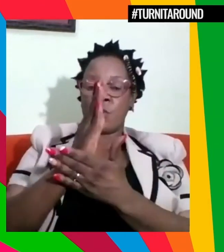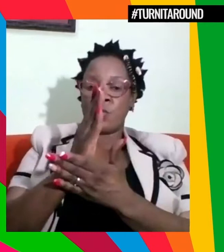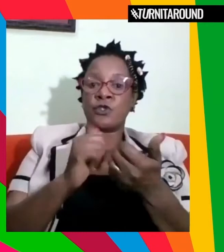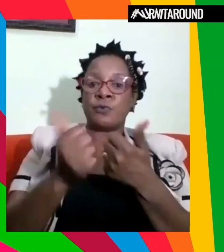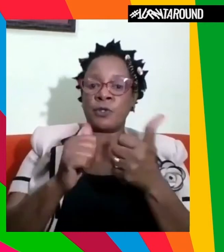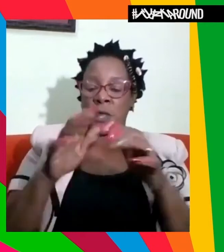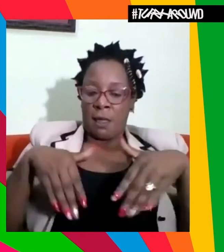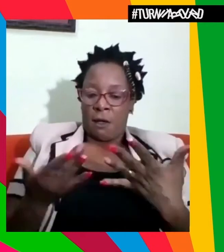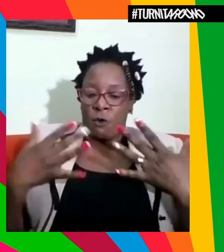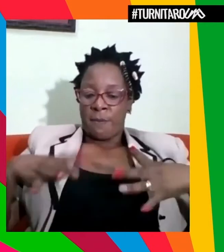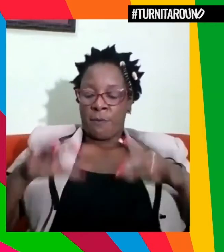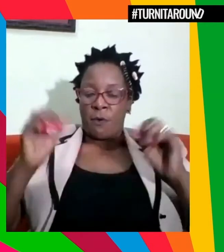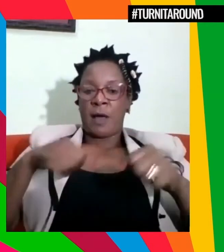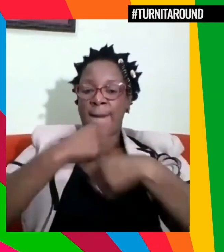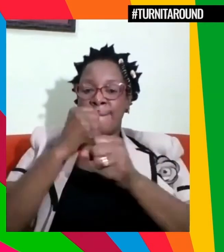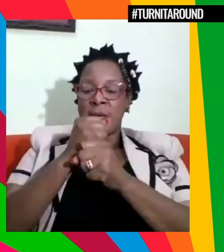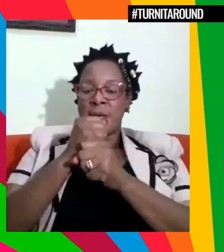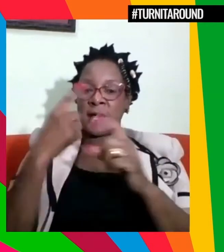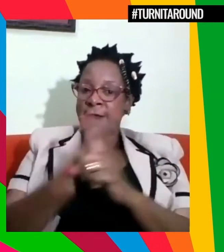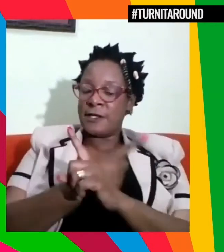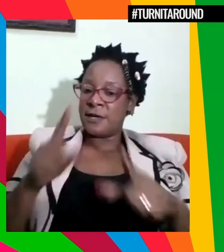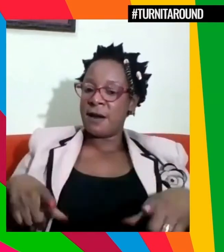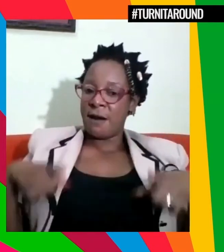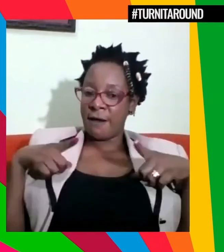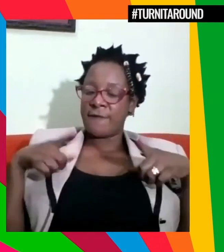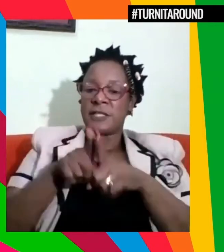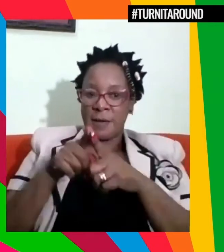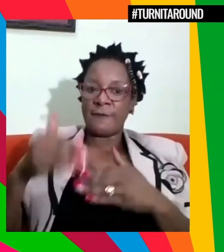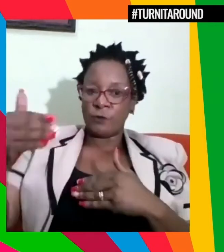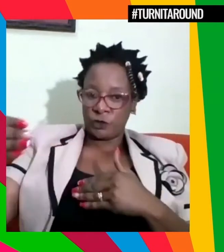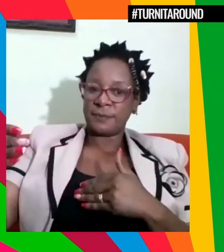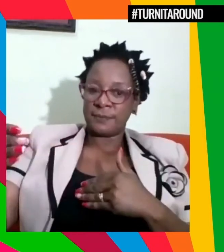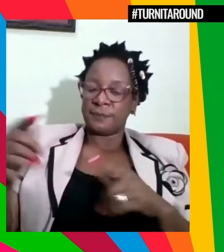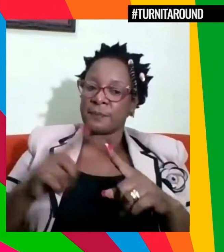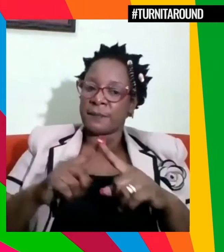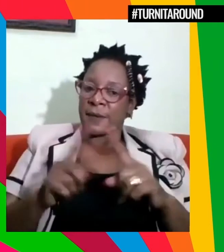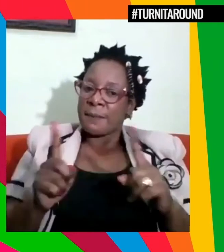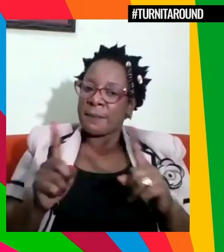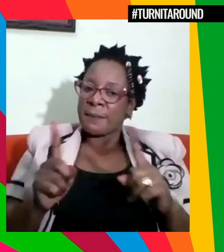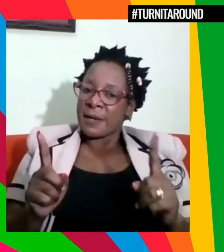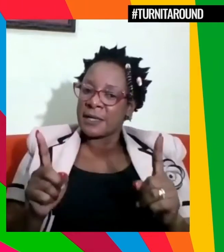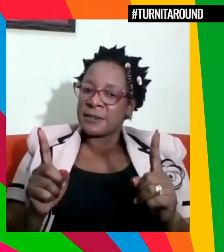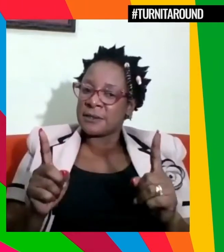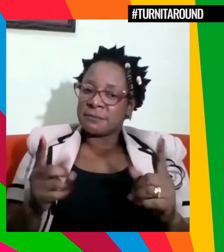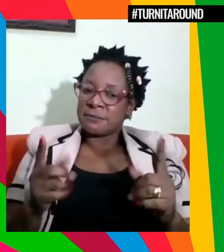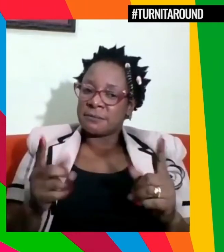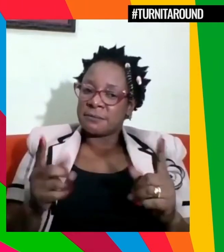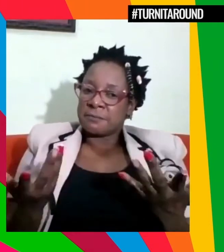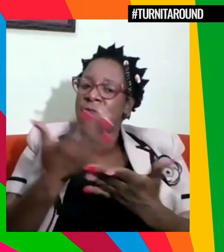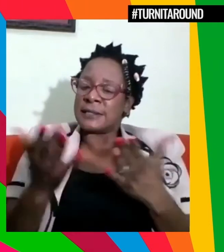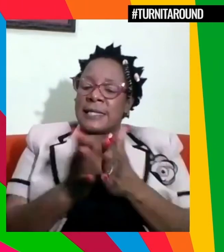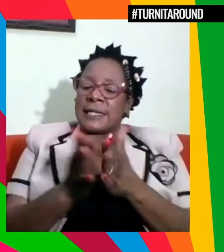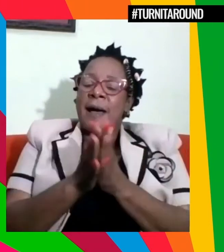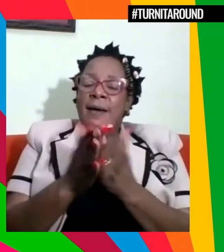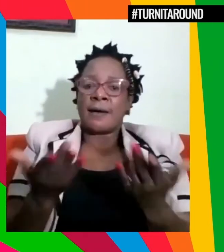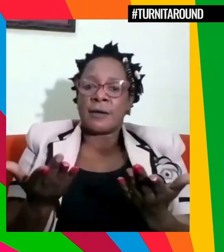pueden marcar una diferencia en su vida y en su futuro. Pero ¿qué cosas te inspiran a ti? ¿Qué es lo que